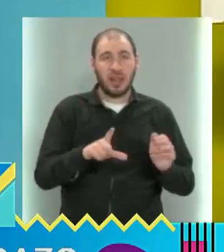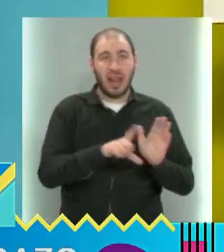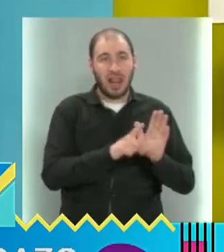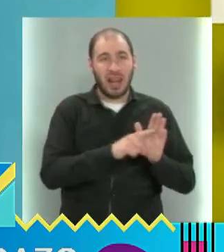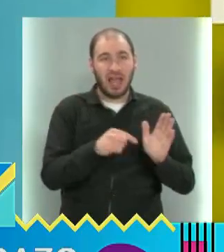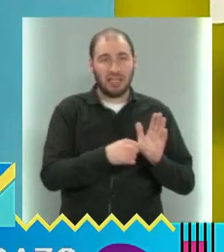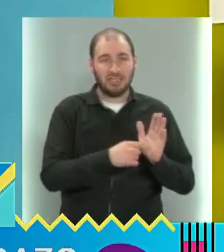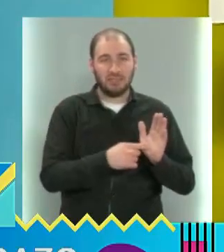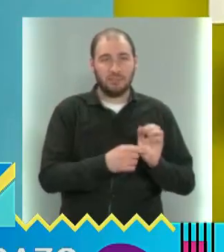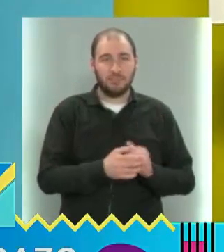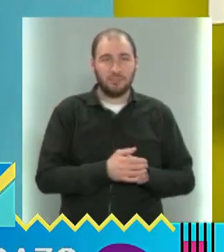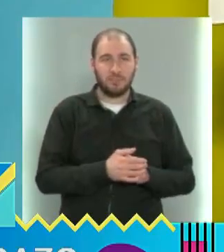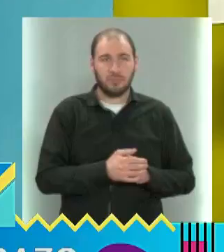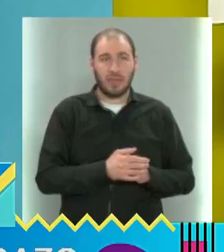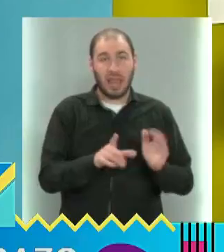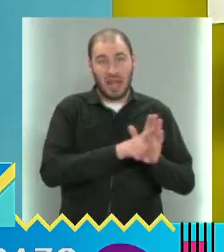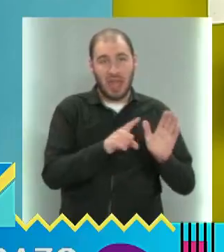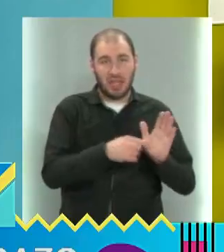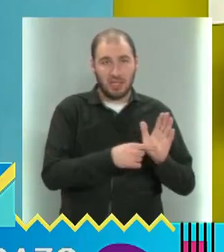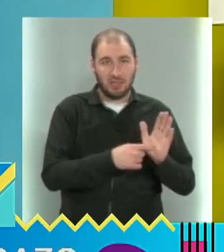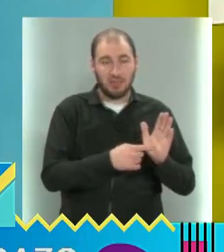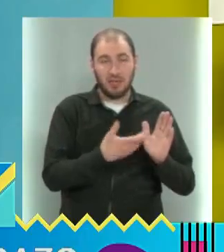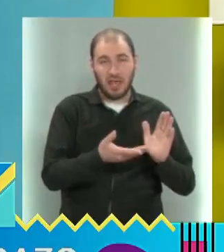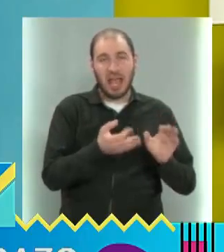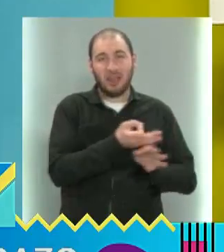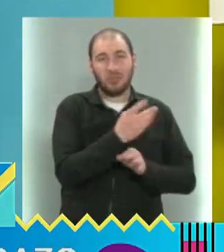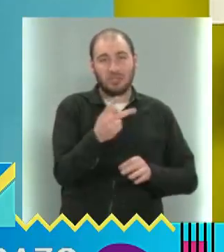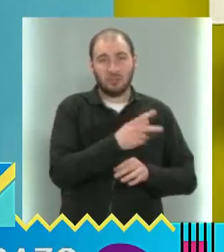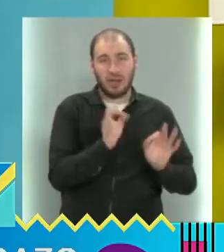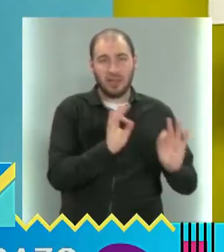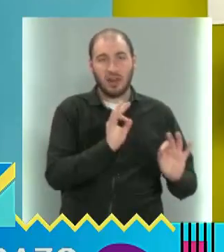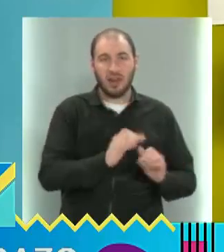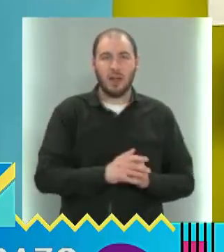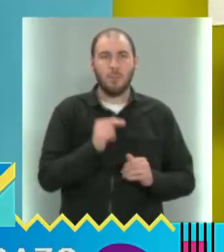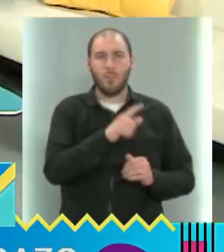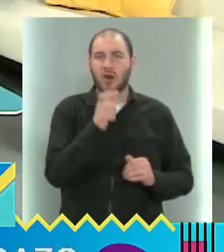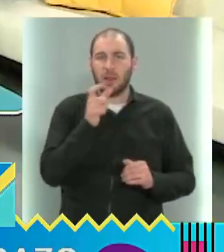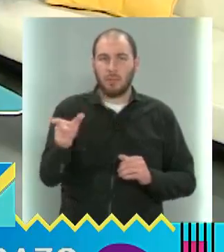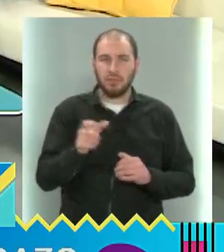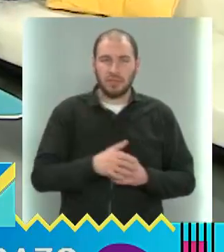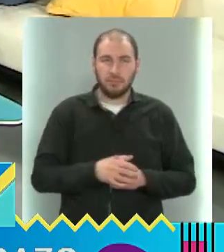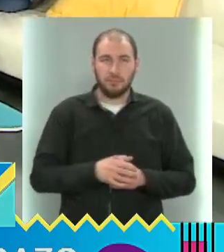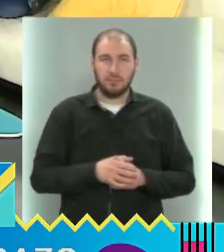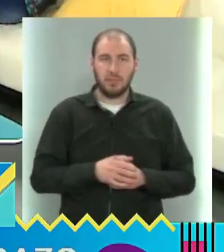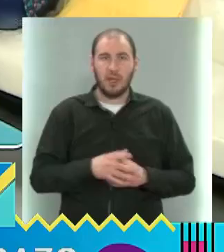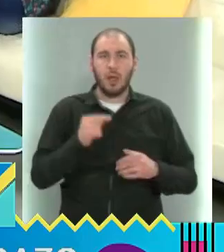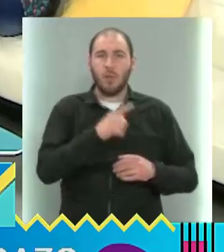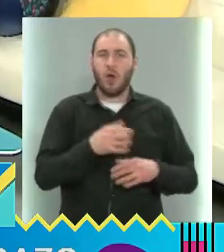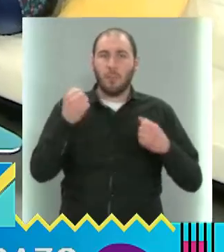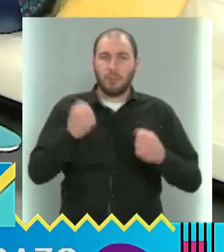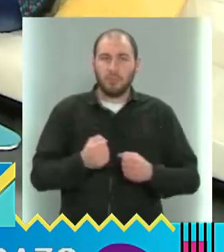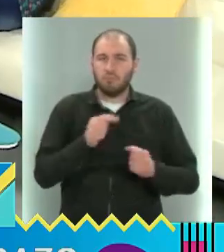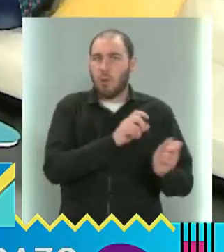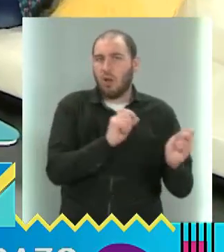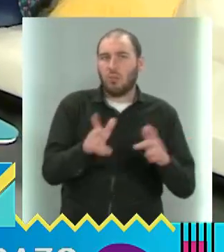la legalización de una ley justamente de educación sexual integral. ¿Qué respuesta les darías y qué posición o qué